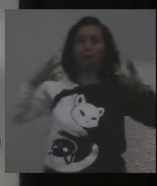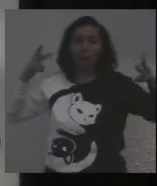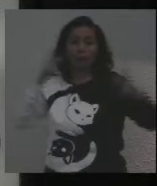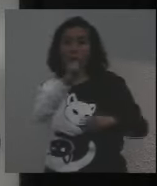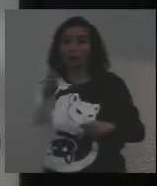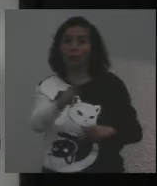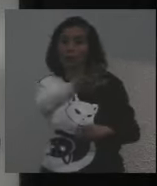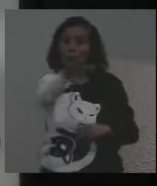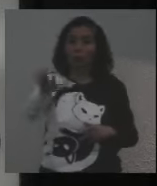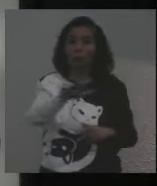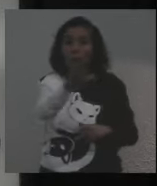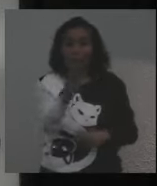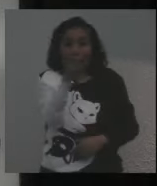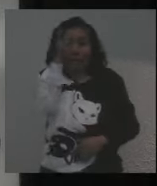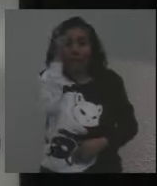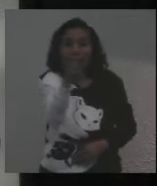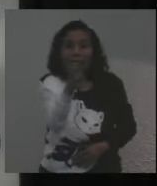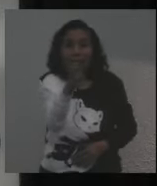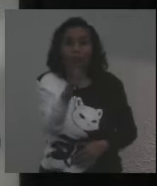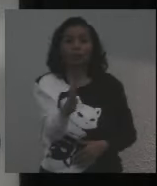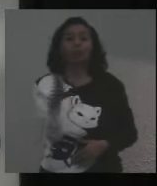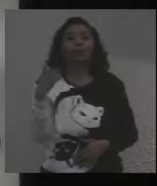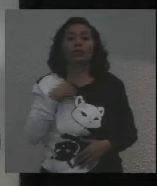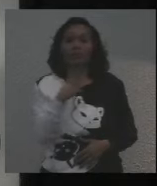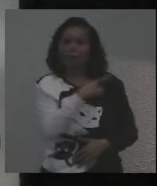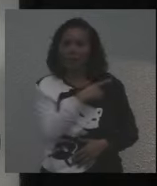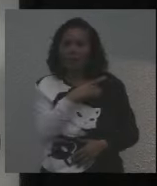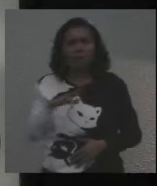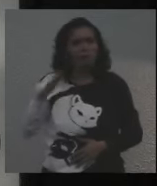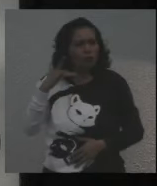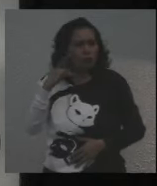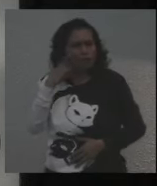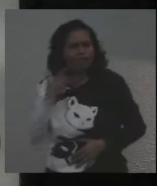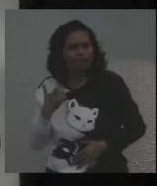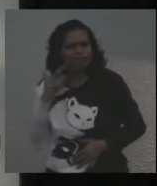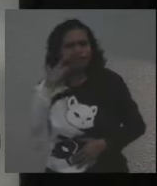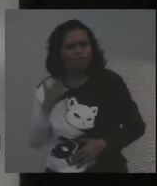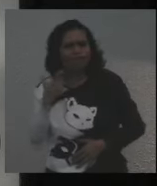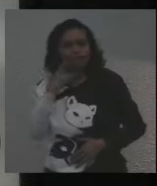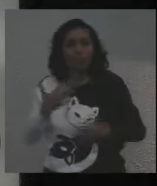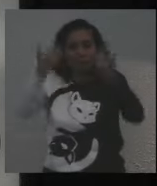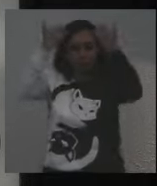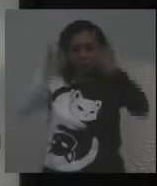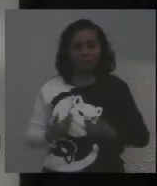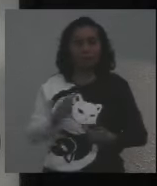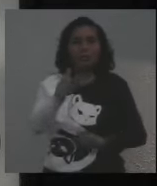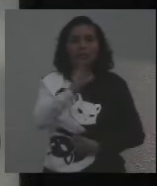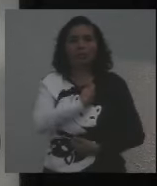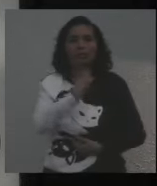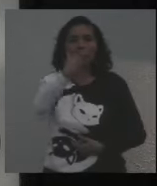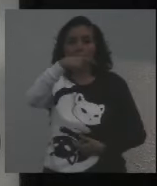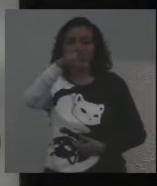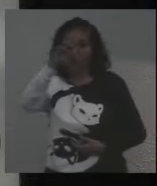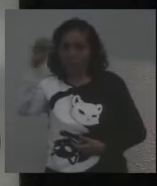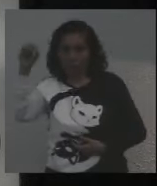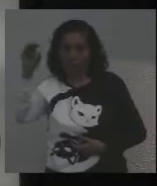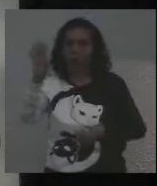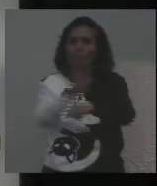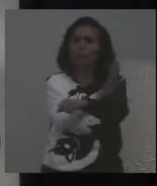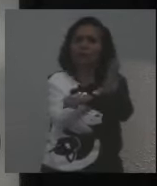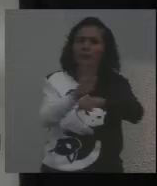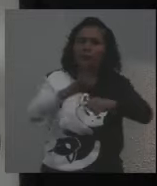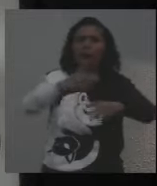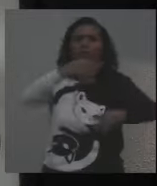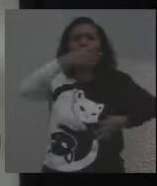realidad Y es ahí en donde debemos fortalecer el profundo sentido de ser quintanarroenses de bienestar de